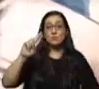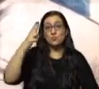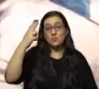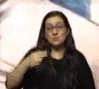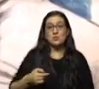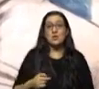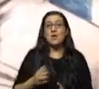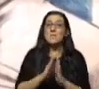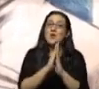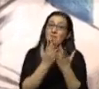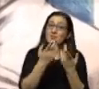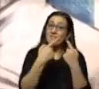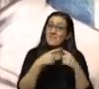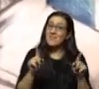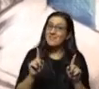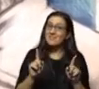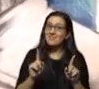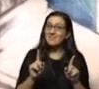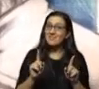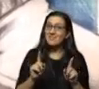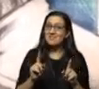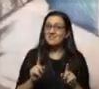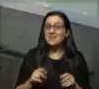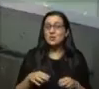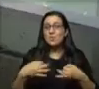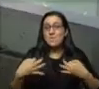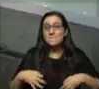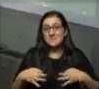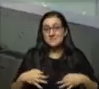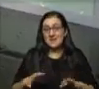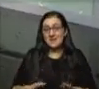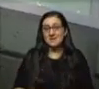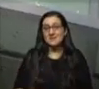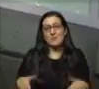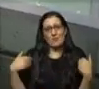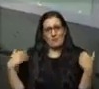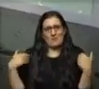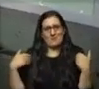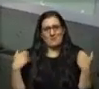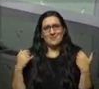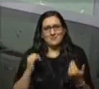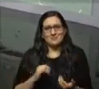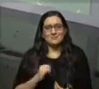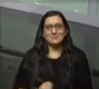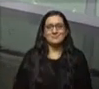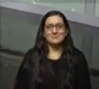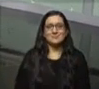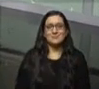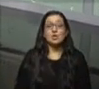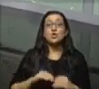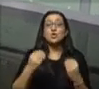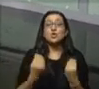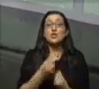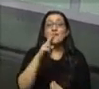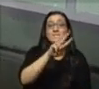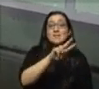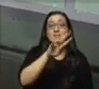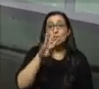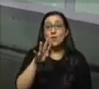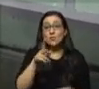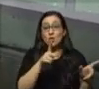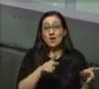es otra es otra cosa no este me parece que le da otro otro carácter y la verdad que no nos pone contentísimos este que esté son 24 capítulos hay